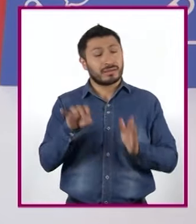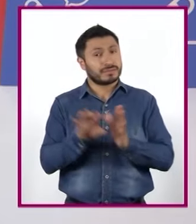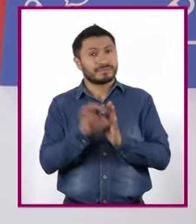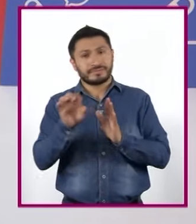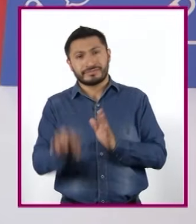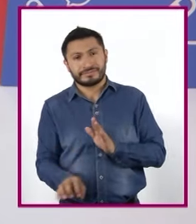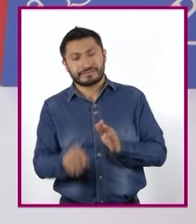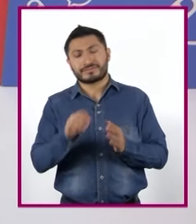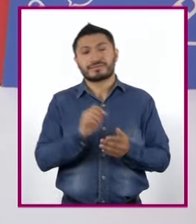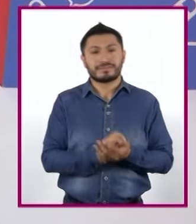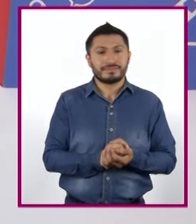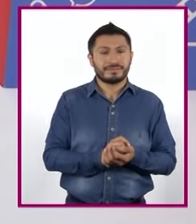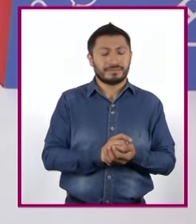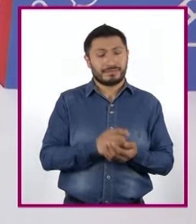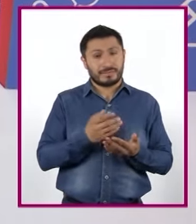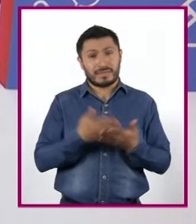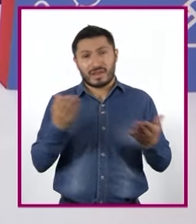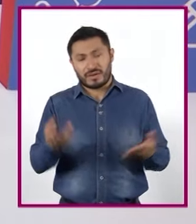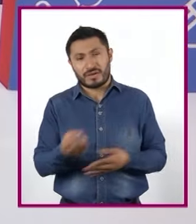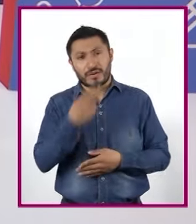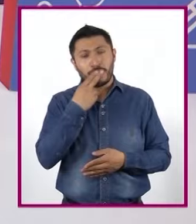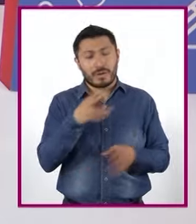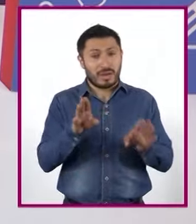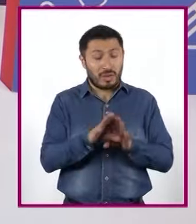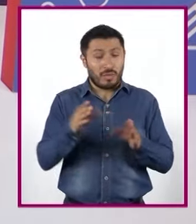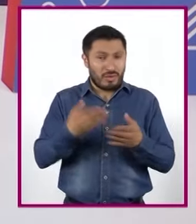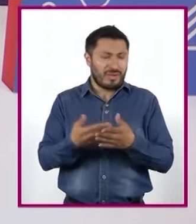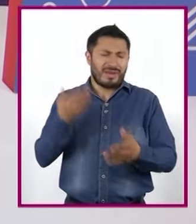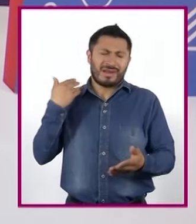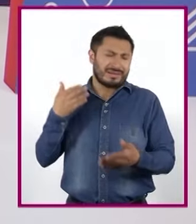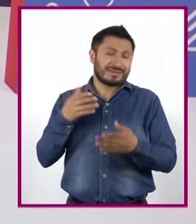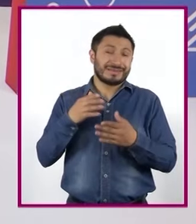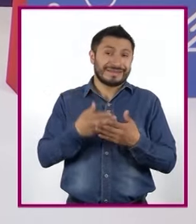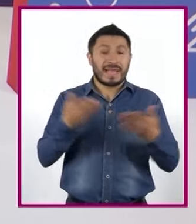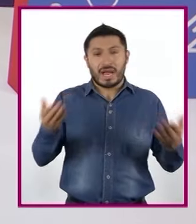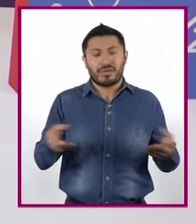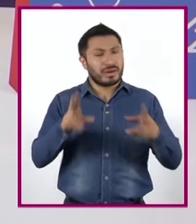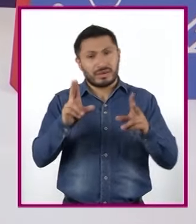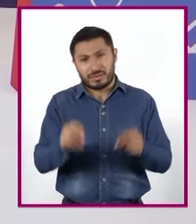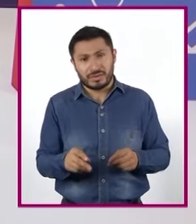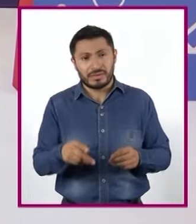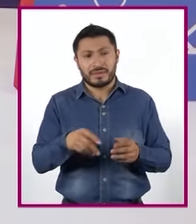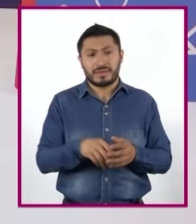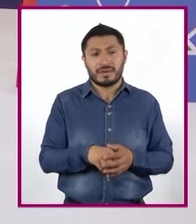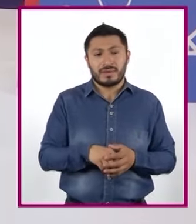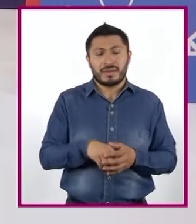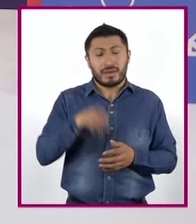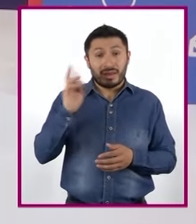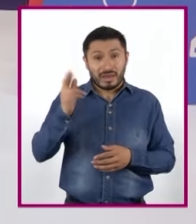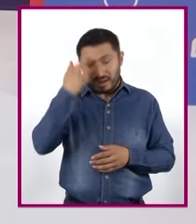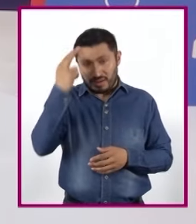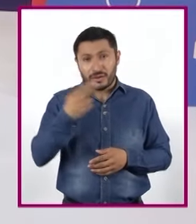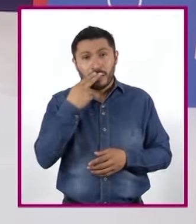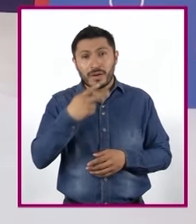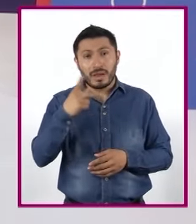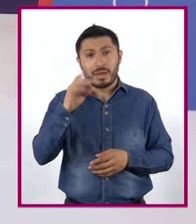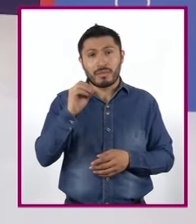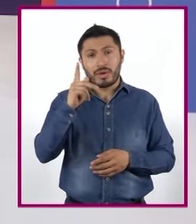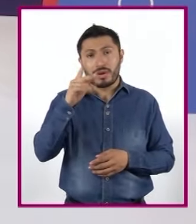ejemplo, aunque ahora su uso está descontinuado por razones ecológicas, ¿recuerdan el uso del